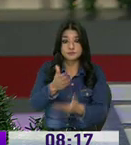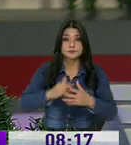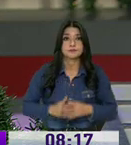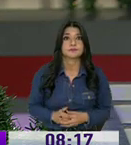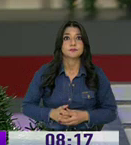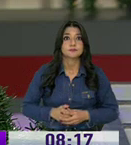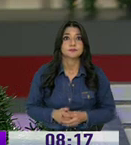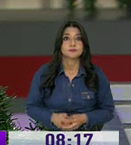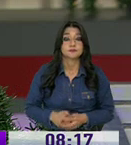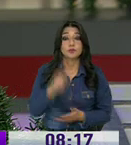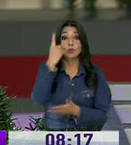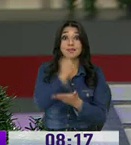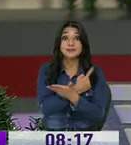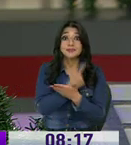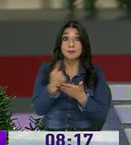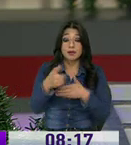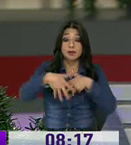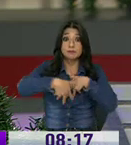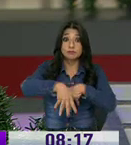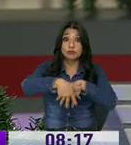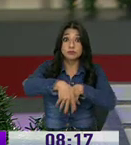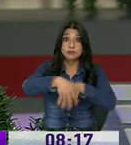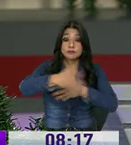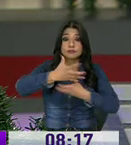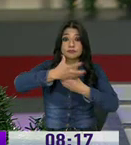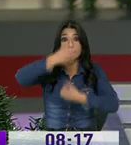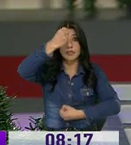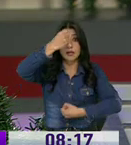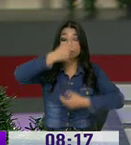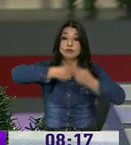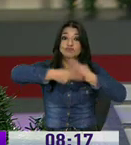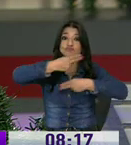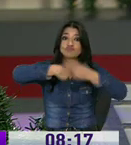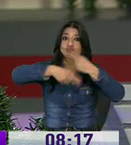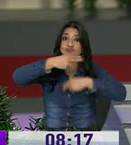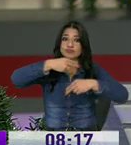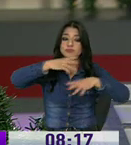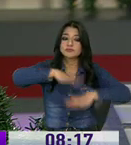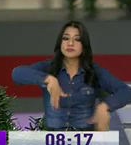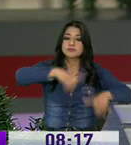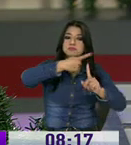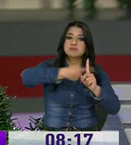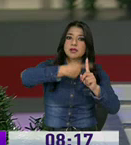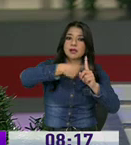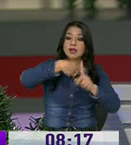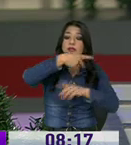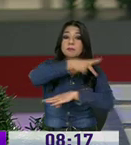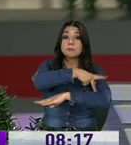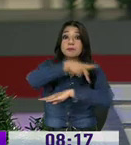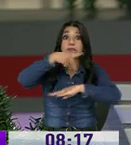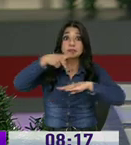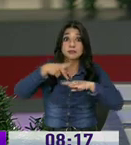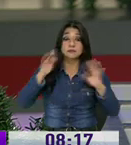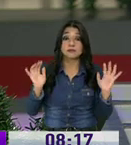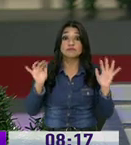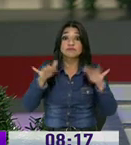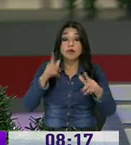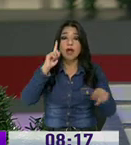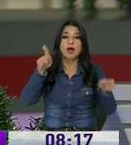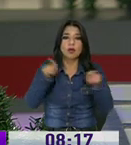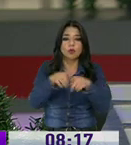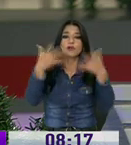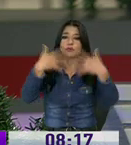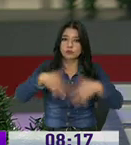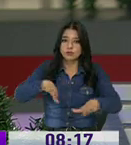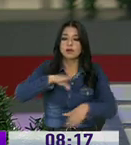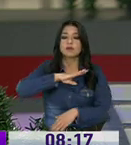tras al menos una semana de protestas, la Federación de Comerciantes Minoristas de los Mercados de Pichincha llegaron a un acuerdo por fin